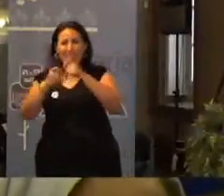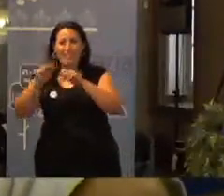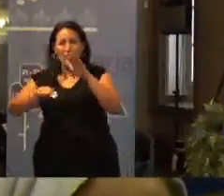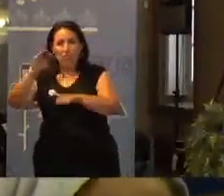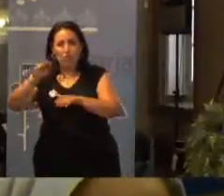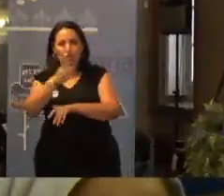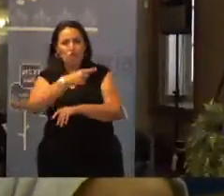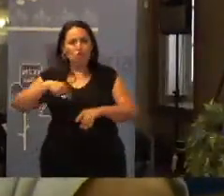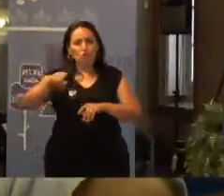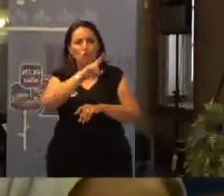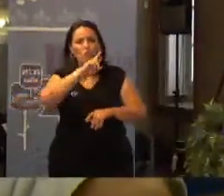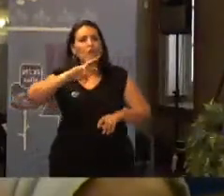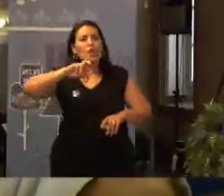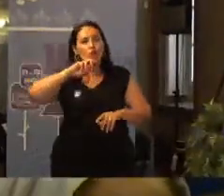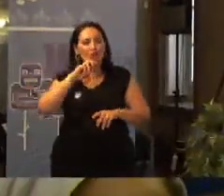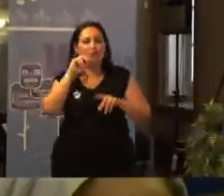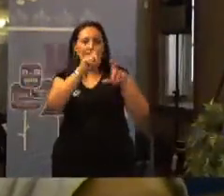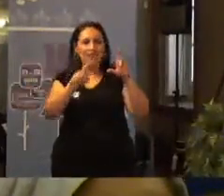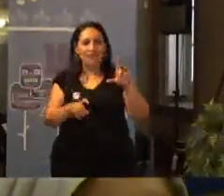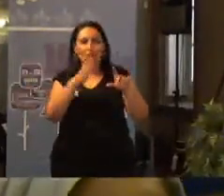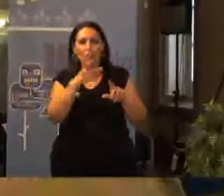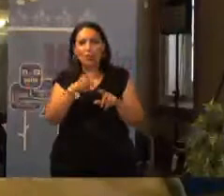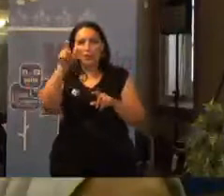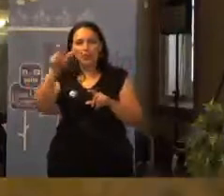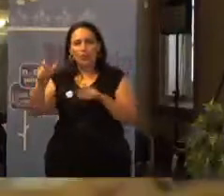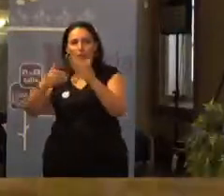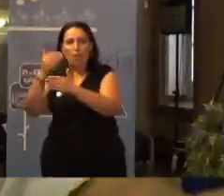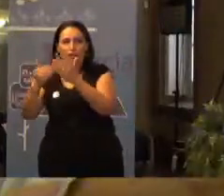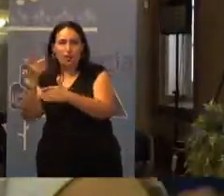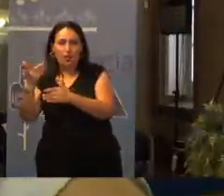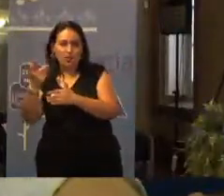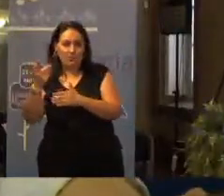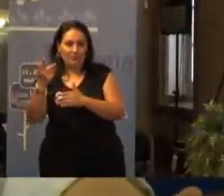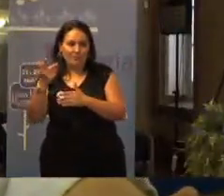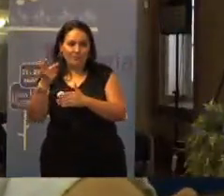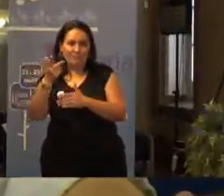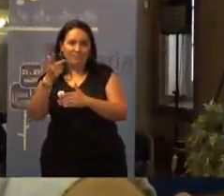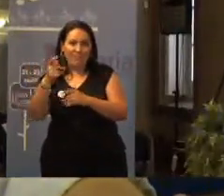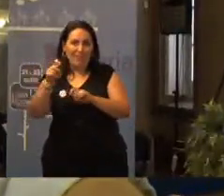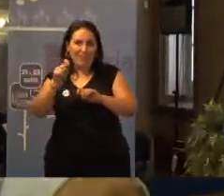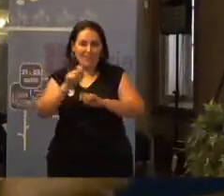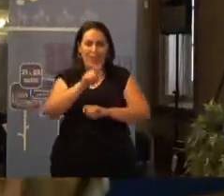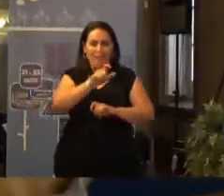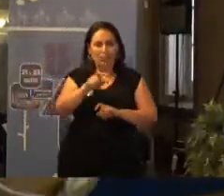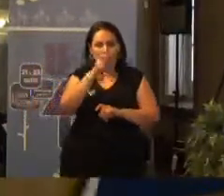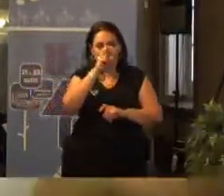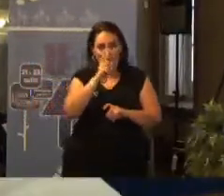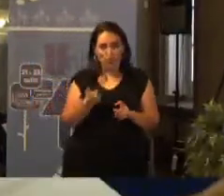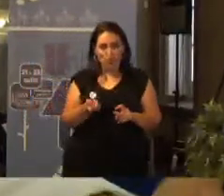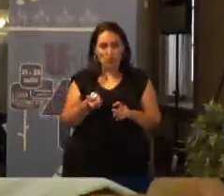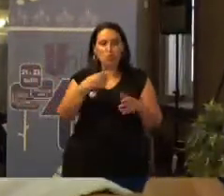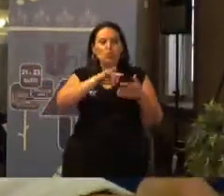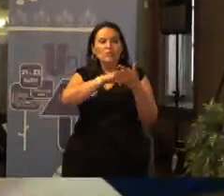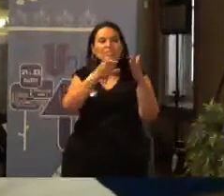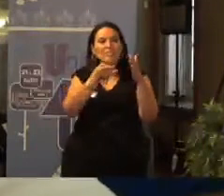crise dos valores que instalaron os modernos contra frente aos antigos, por lo tanto, da Revolución Francesa en diante. É o sistema